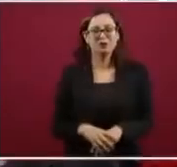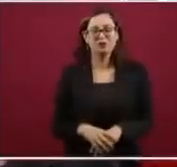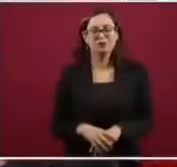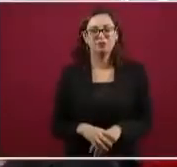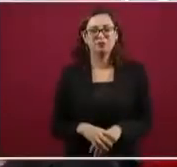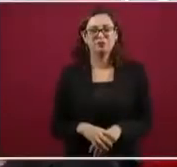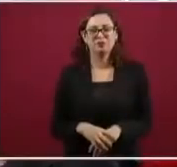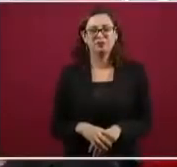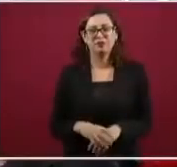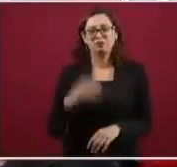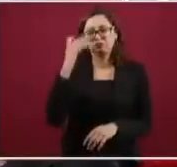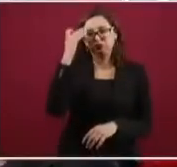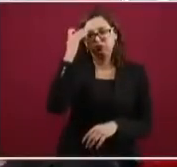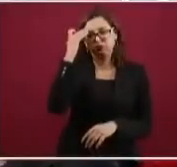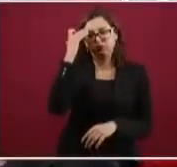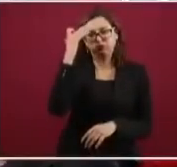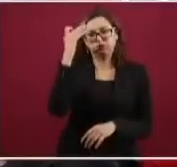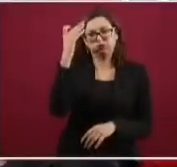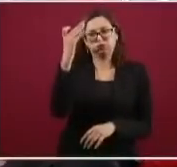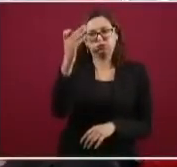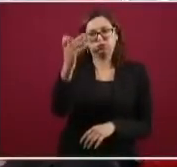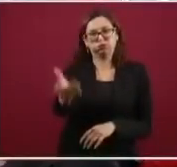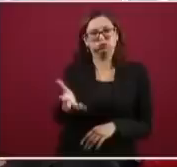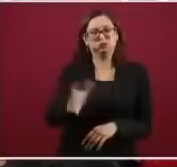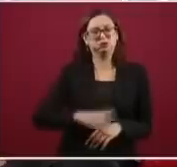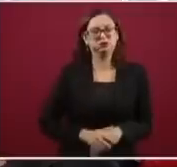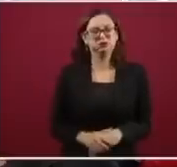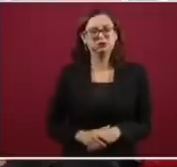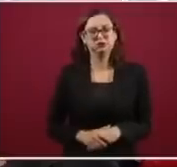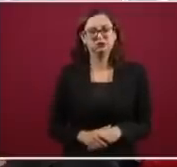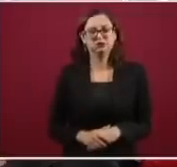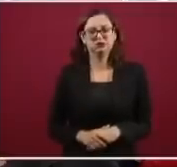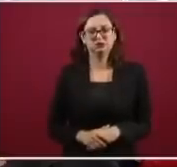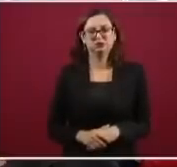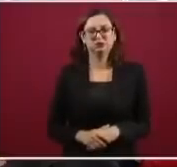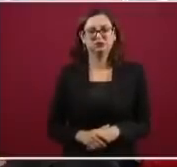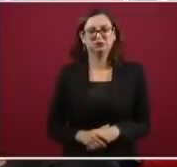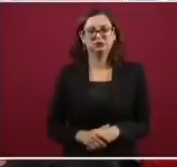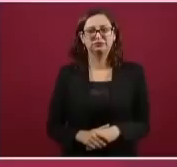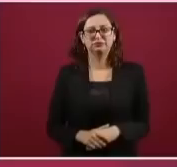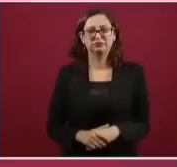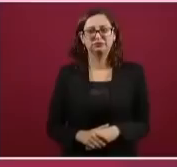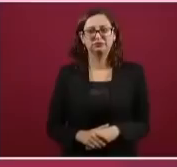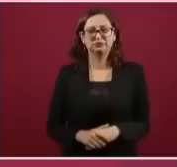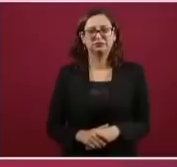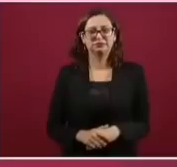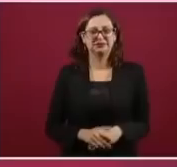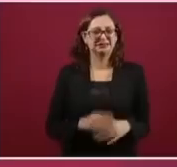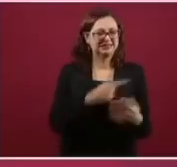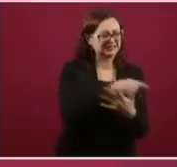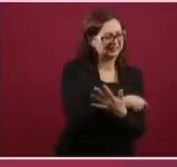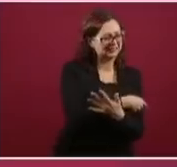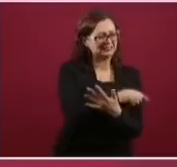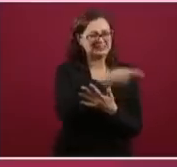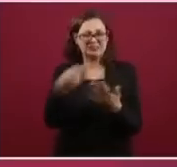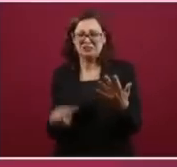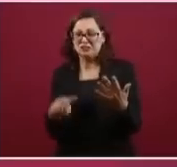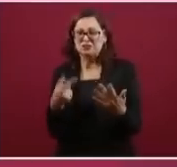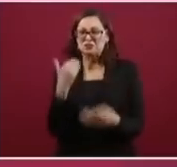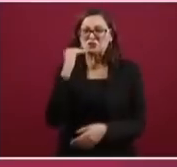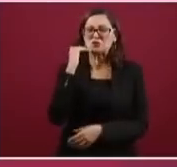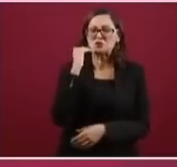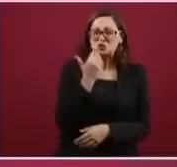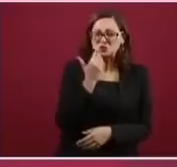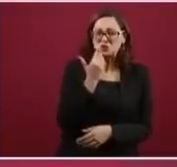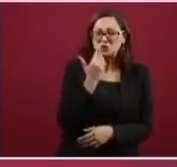por la demora del pago o sea todas estas irregularidades todos